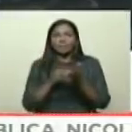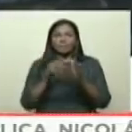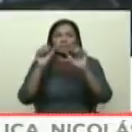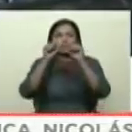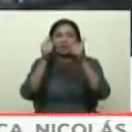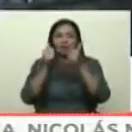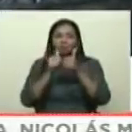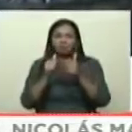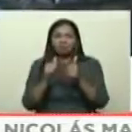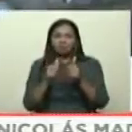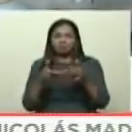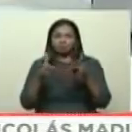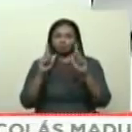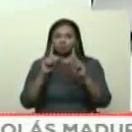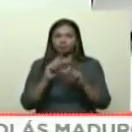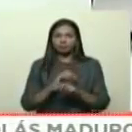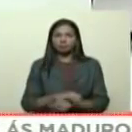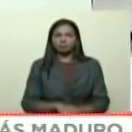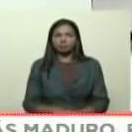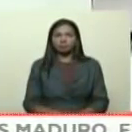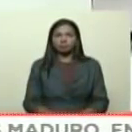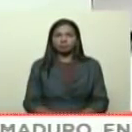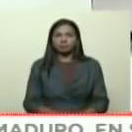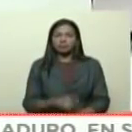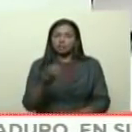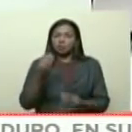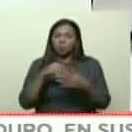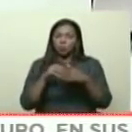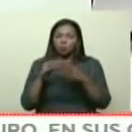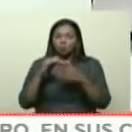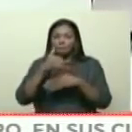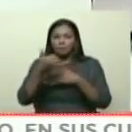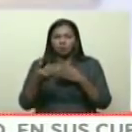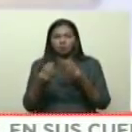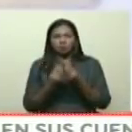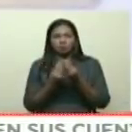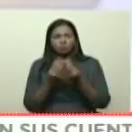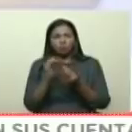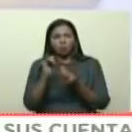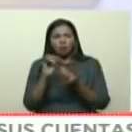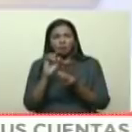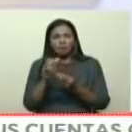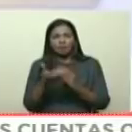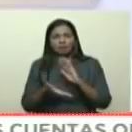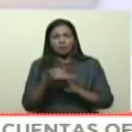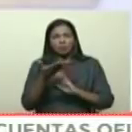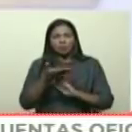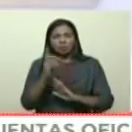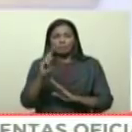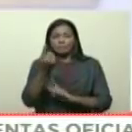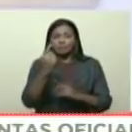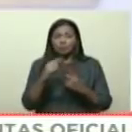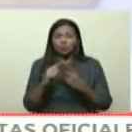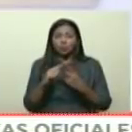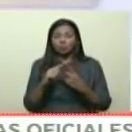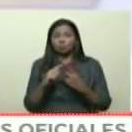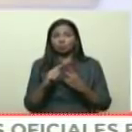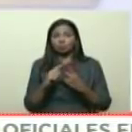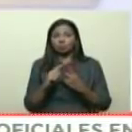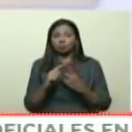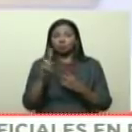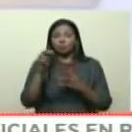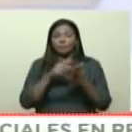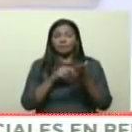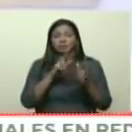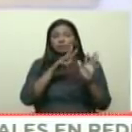artistas. Bueno, aquí hay un conjunto de proyectos que son bien importantes. En primer lugar, recursos,